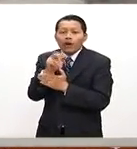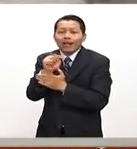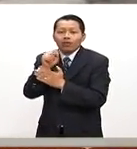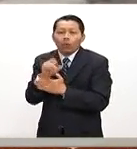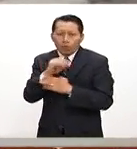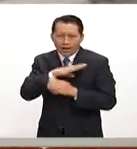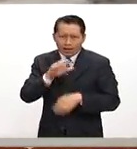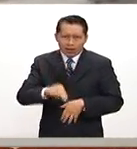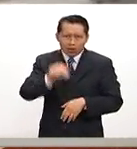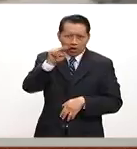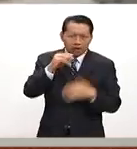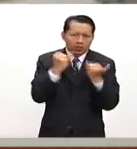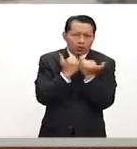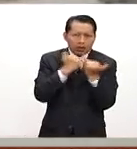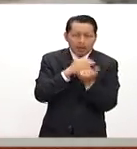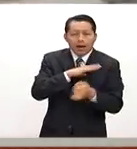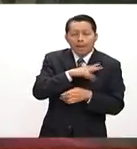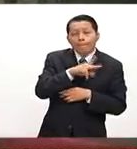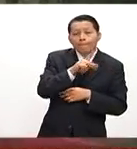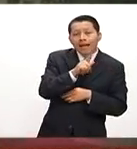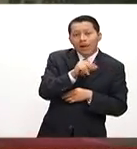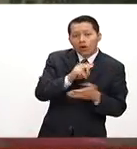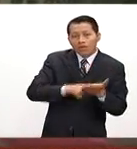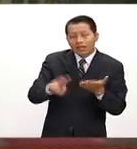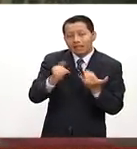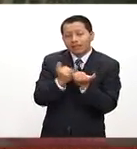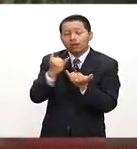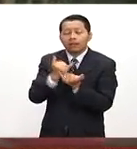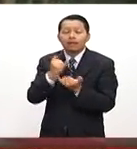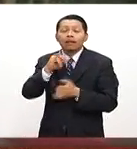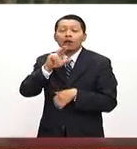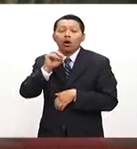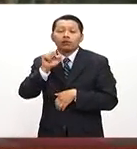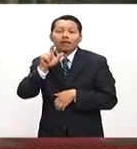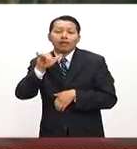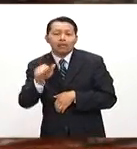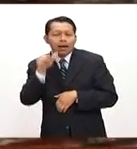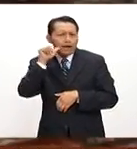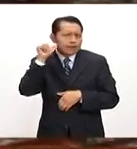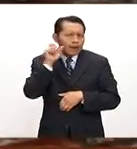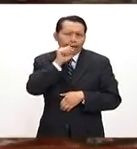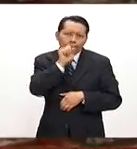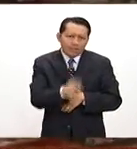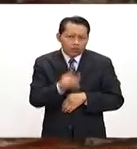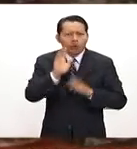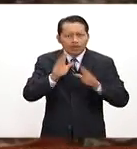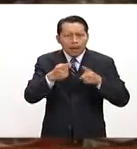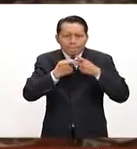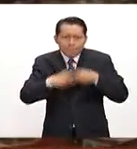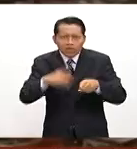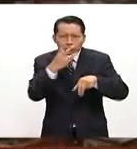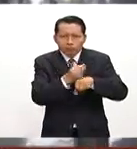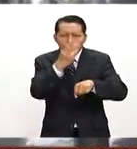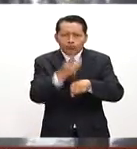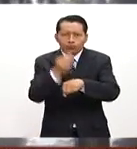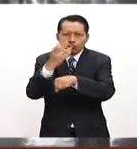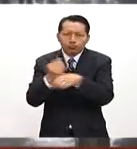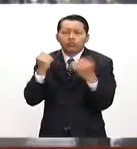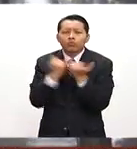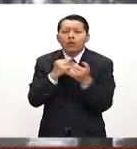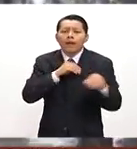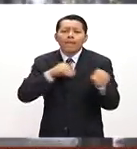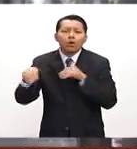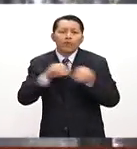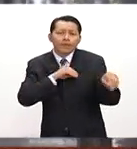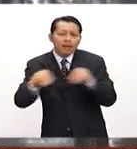la entidad, y otros más entre Palo Verde y Santa Rosalía, aunque desde ayer mismo se inició con la reparación de los daños y la movilización